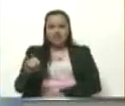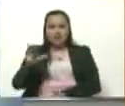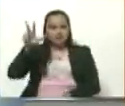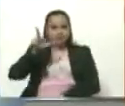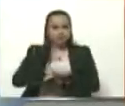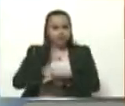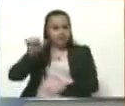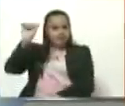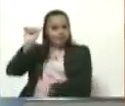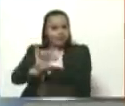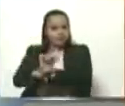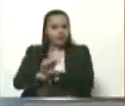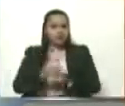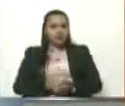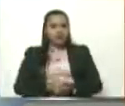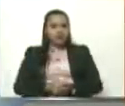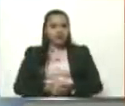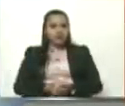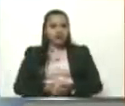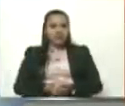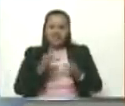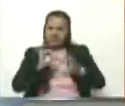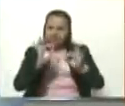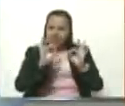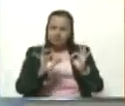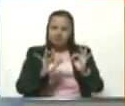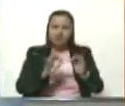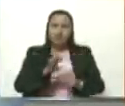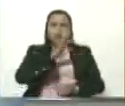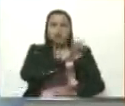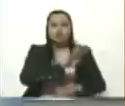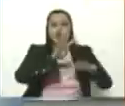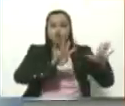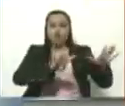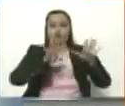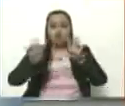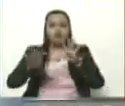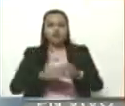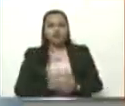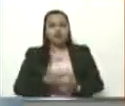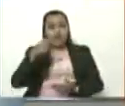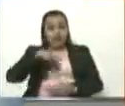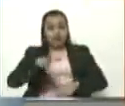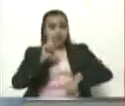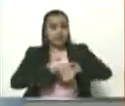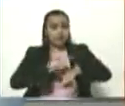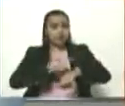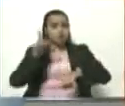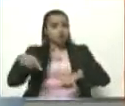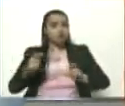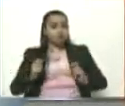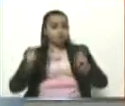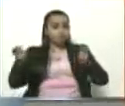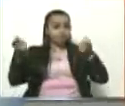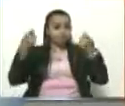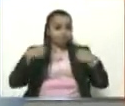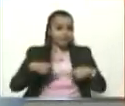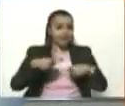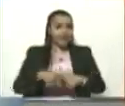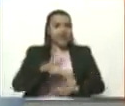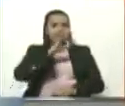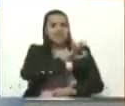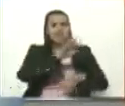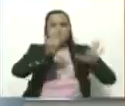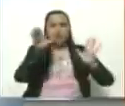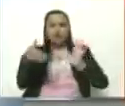exactamente 499 en este periodo se han otorgado igualmente 39 mil